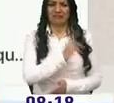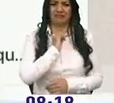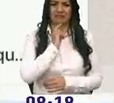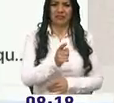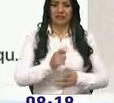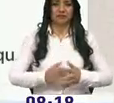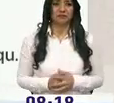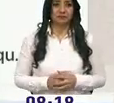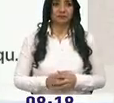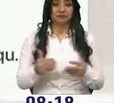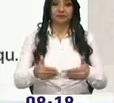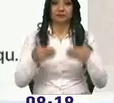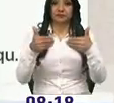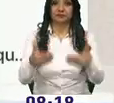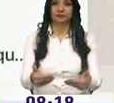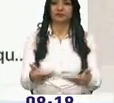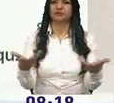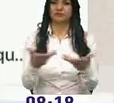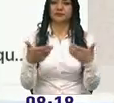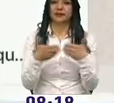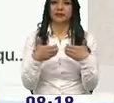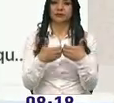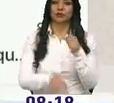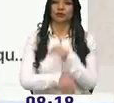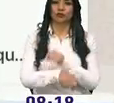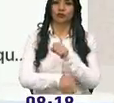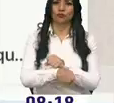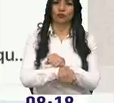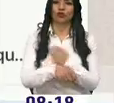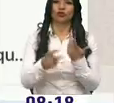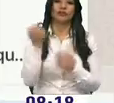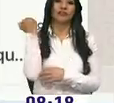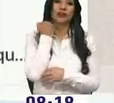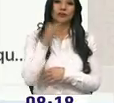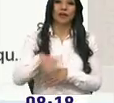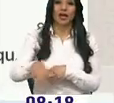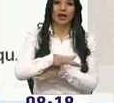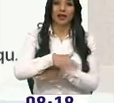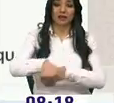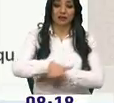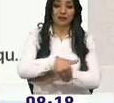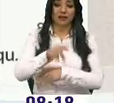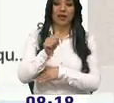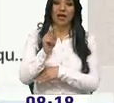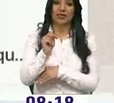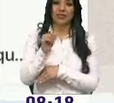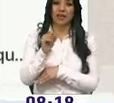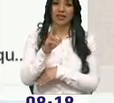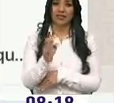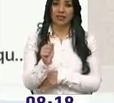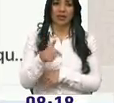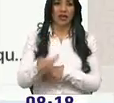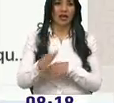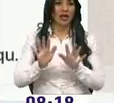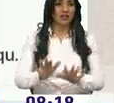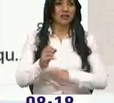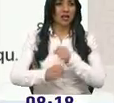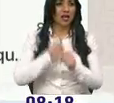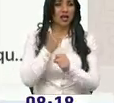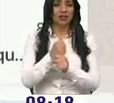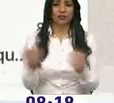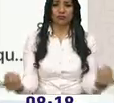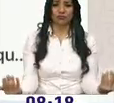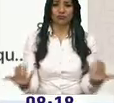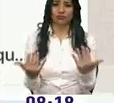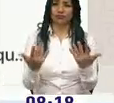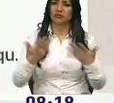frente corresponde a la Liga Barrial Sixto Durán, la ferroviaria Baja, calle Abelardo Andrade, y así pasa todo el año. Por favor, autoridades del municipio,